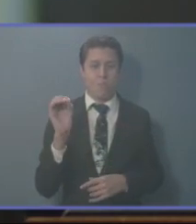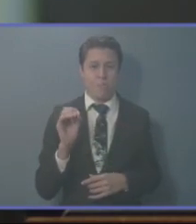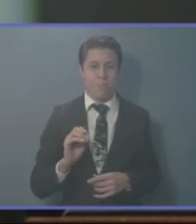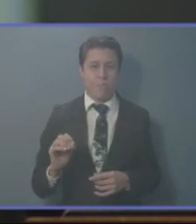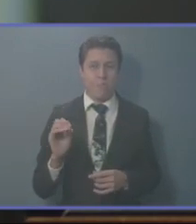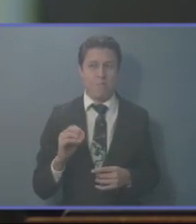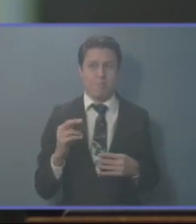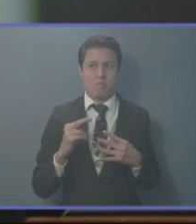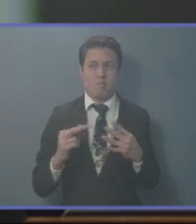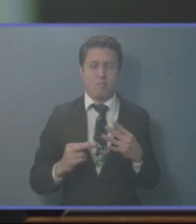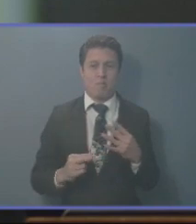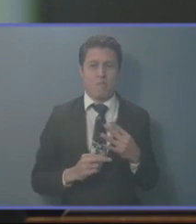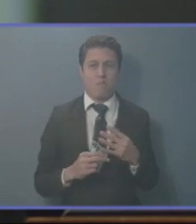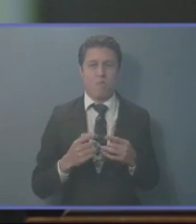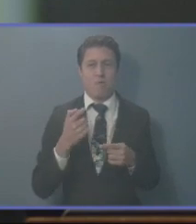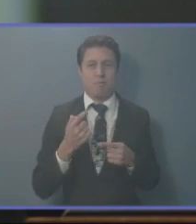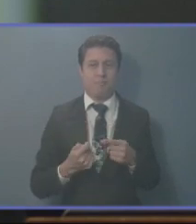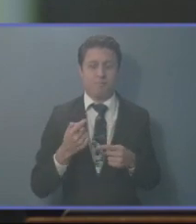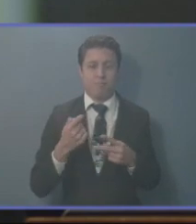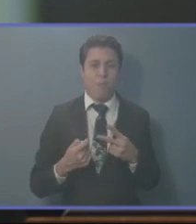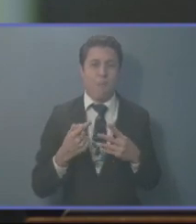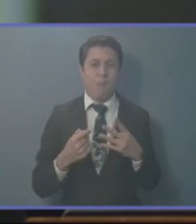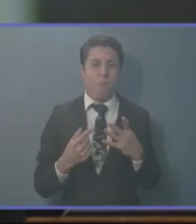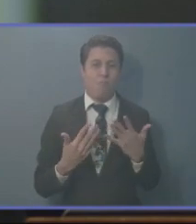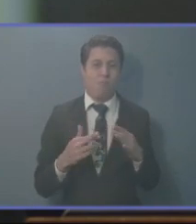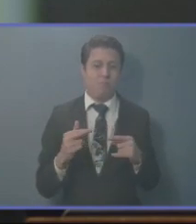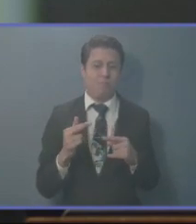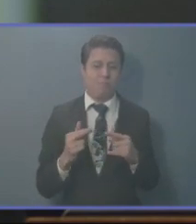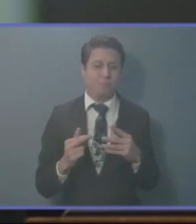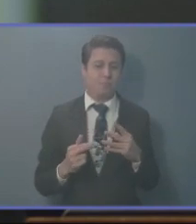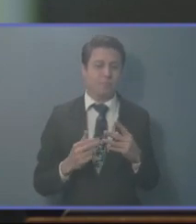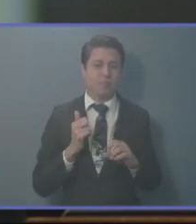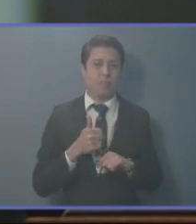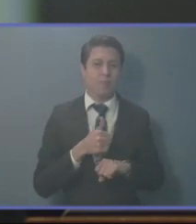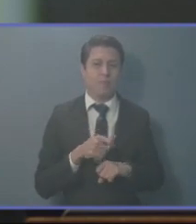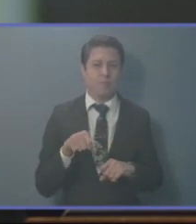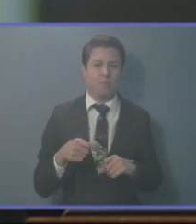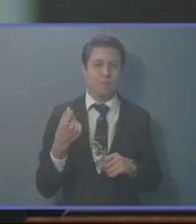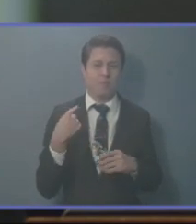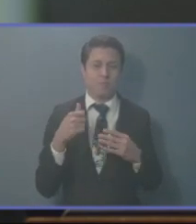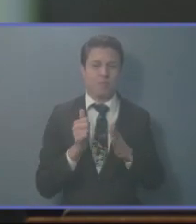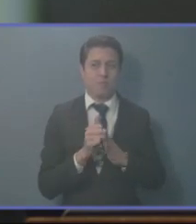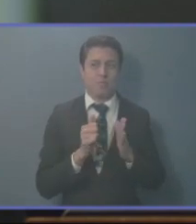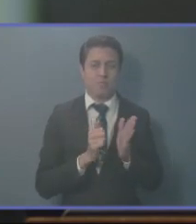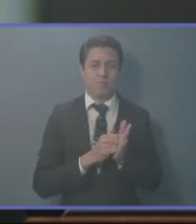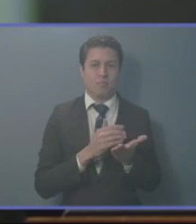de la nómina mensual de los patronos establecidos en el inciso primero del presente artículo